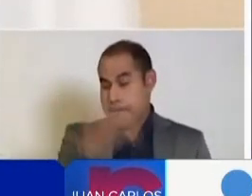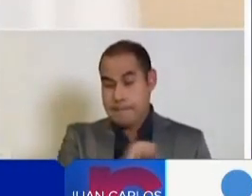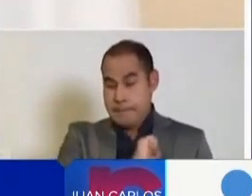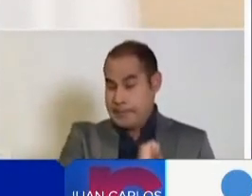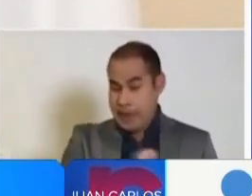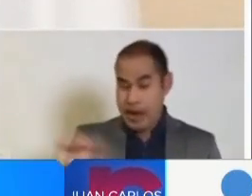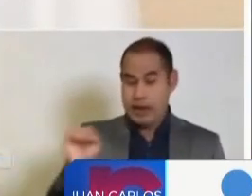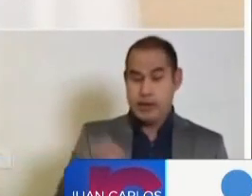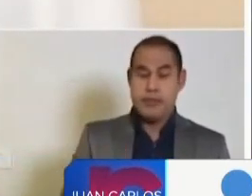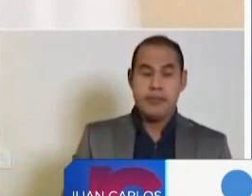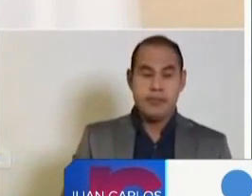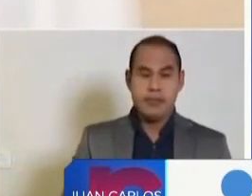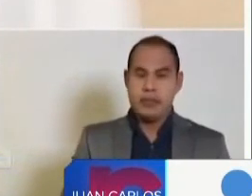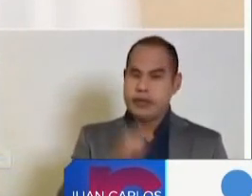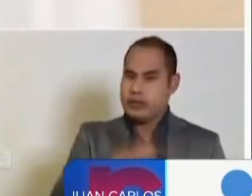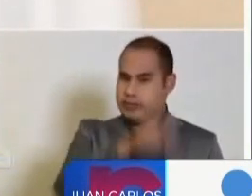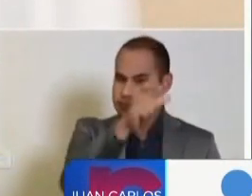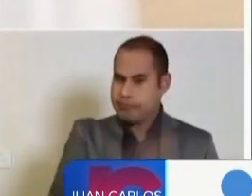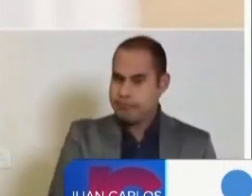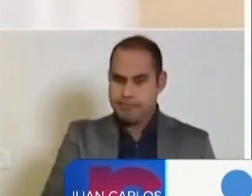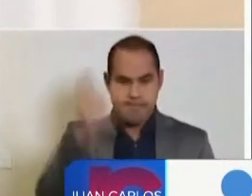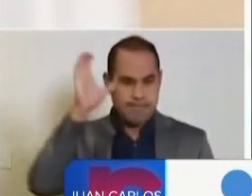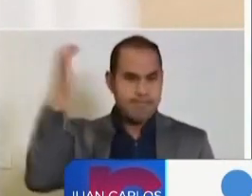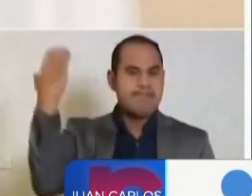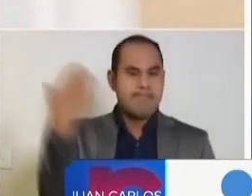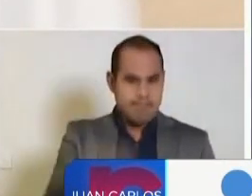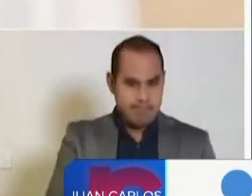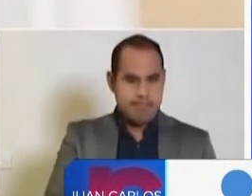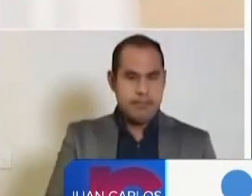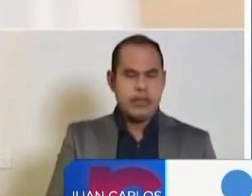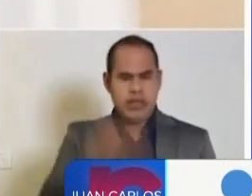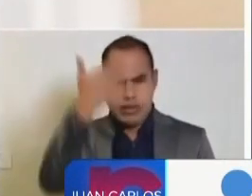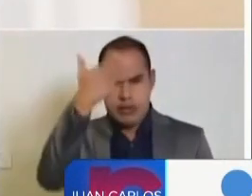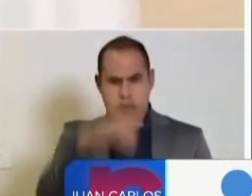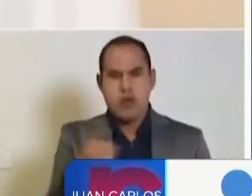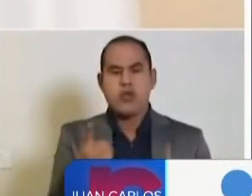¿sí? Es un delincuente. Sabemos dónde está,